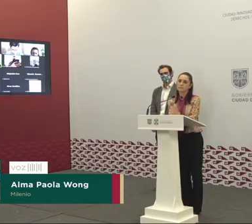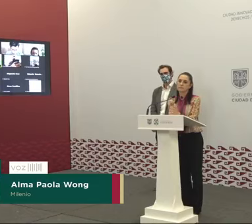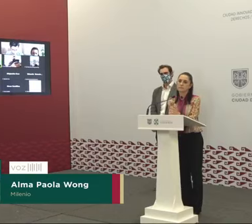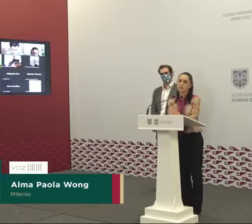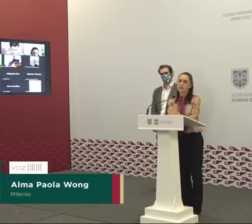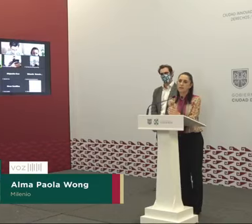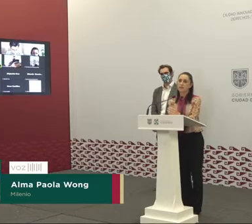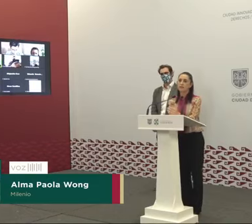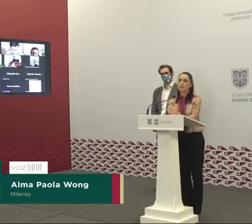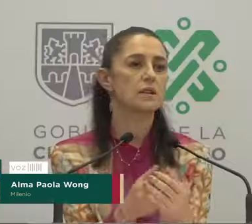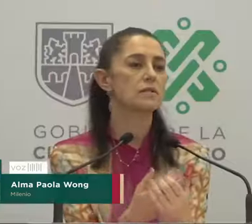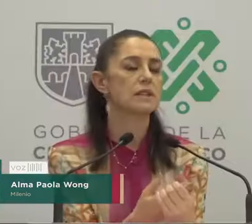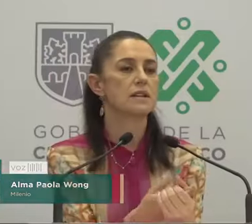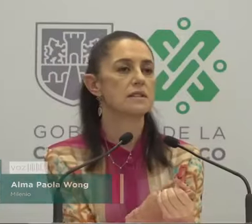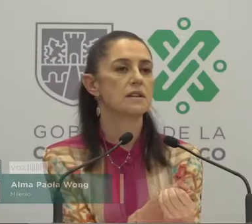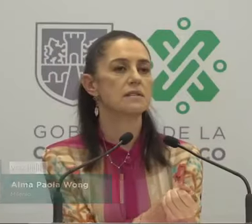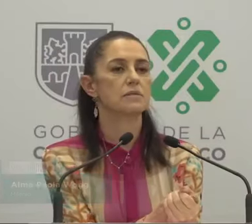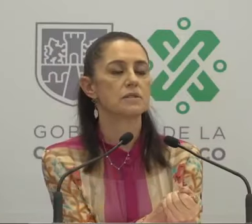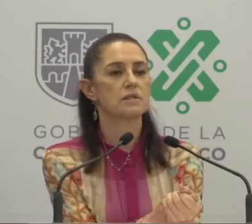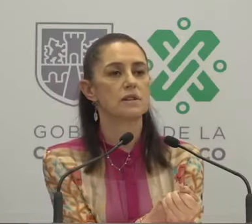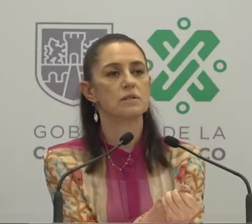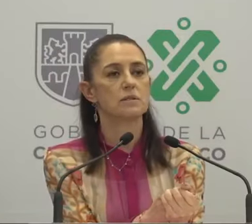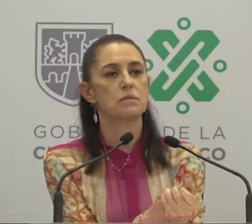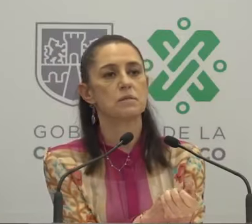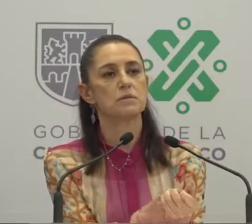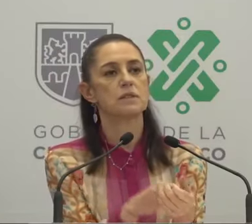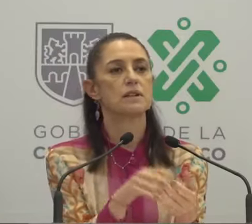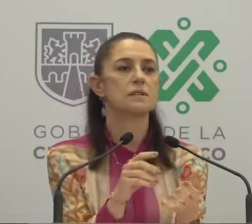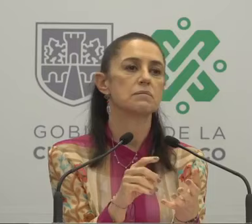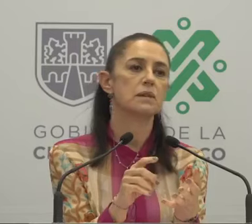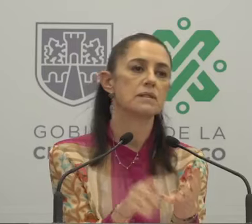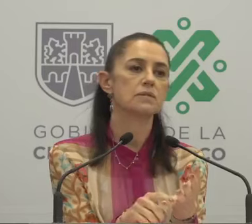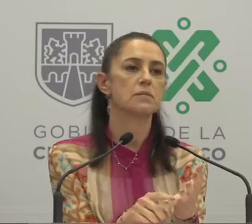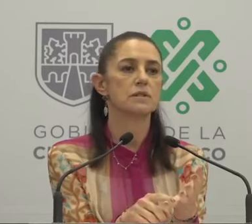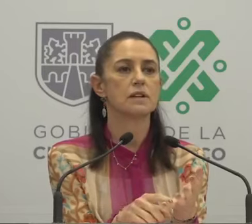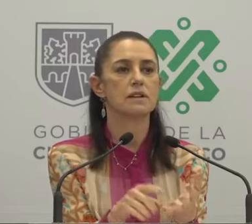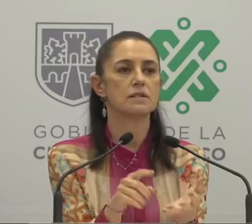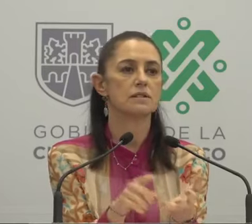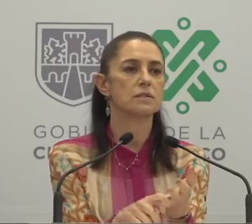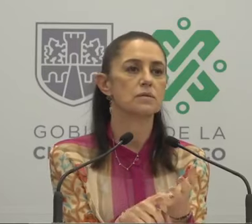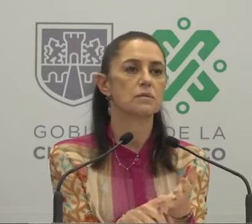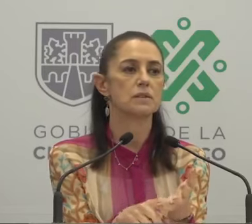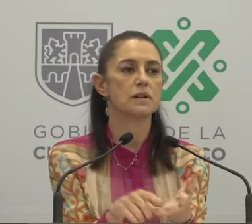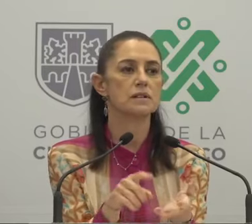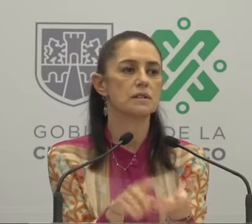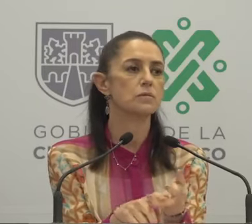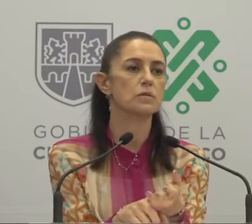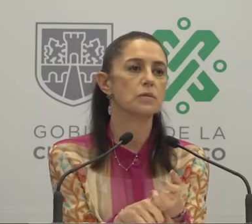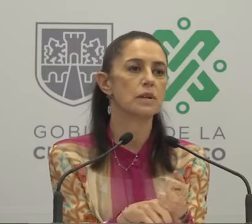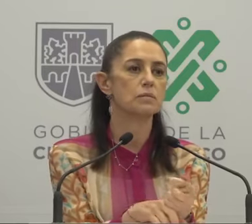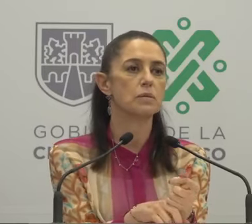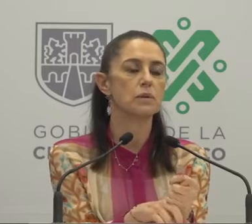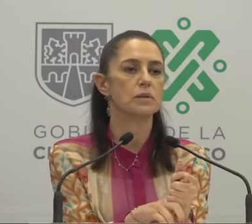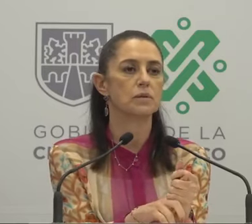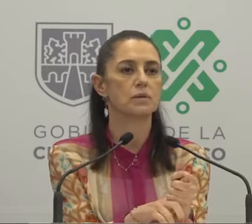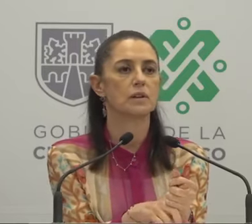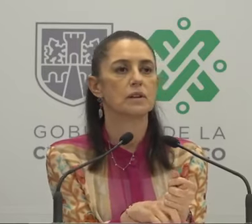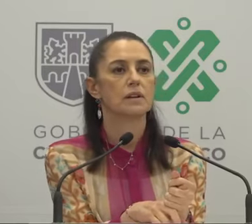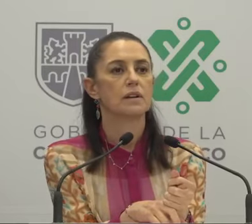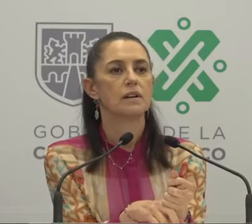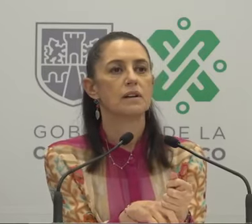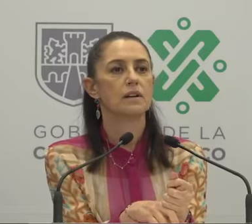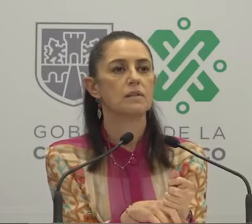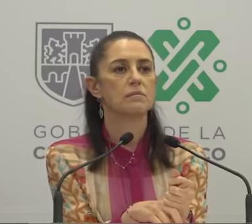esta distancia. En los niños y las niñas de nuestra ciudad los hemos visto, están en plazas comerciales, en centros comerciales, en muchos lugares